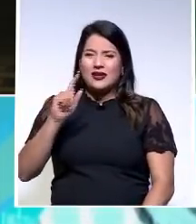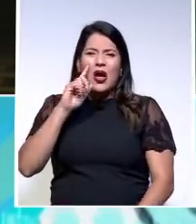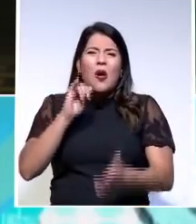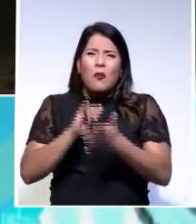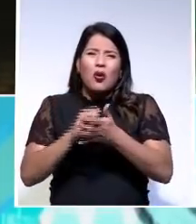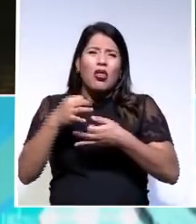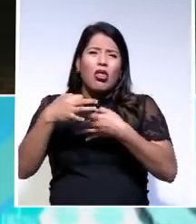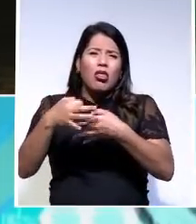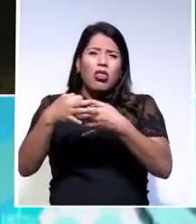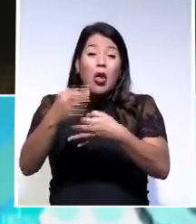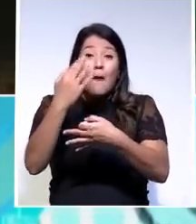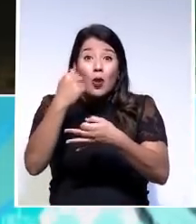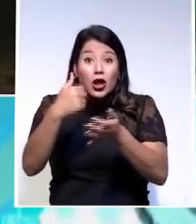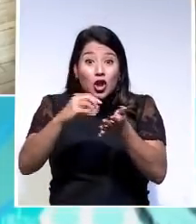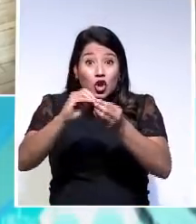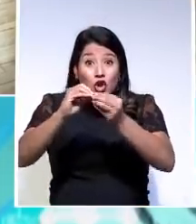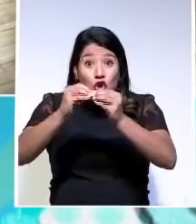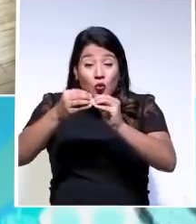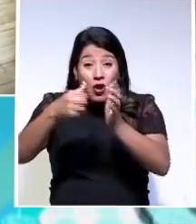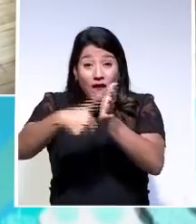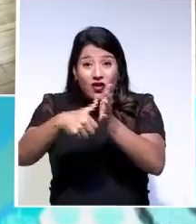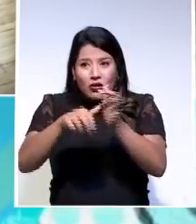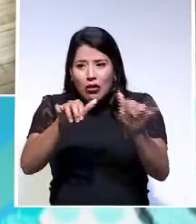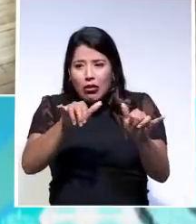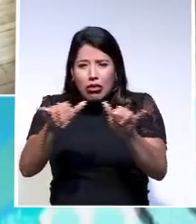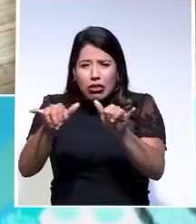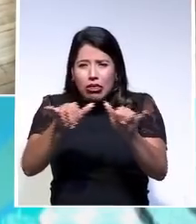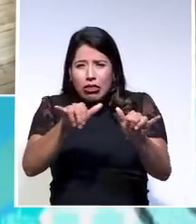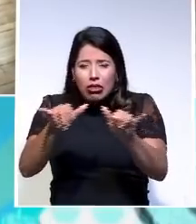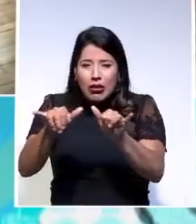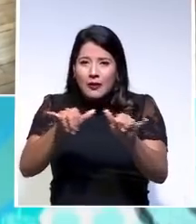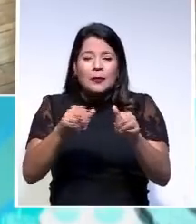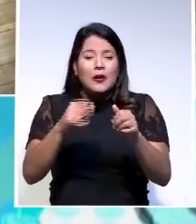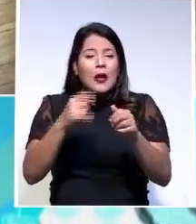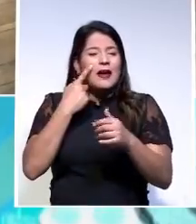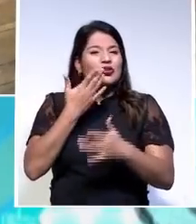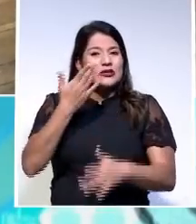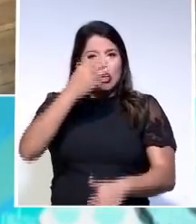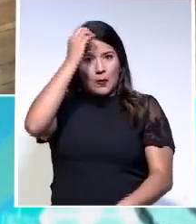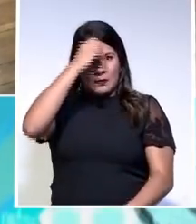que han dicho, de lo poco que han dicho ambas tendencias sobre esta situación.